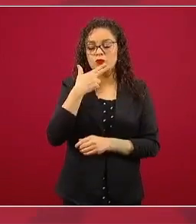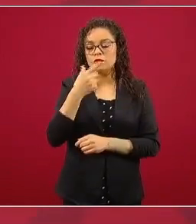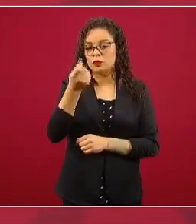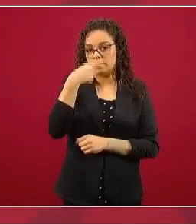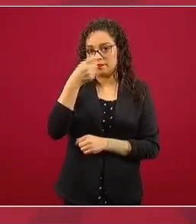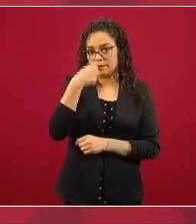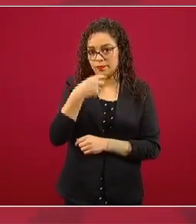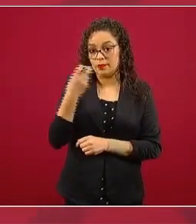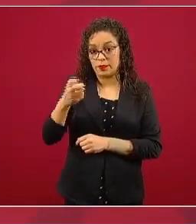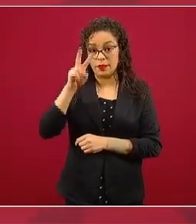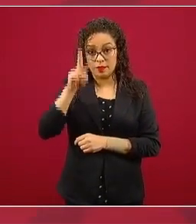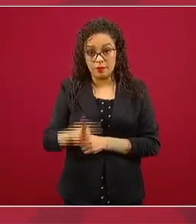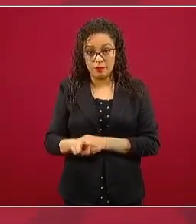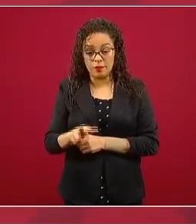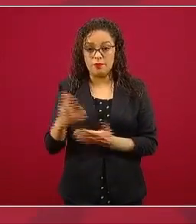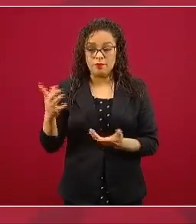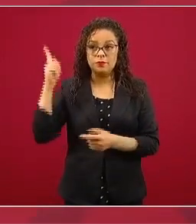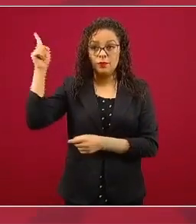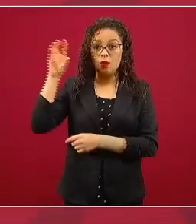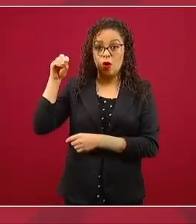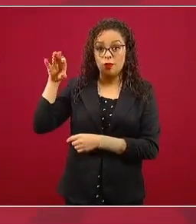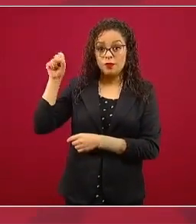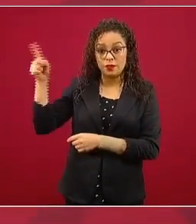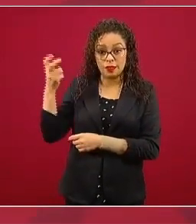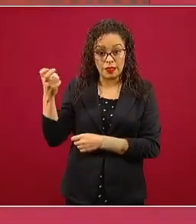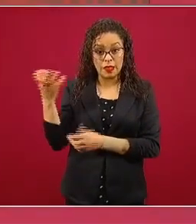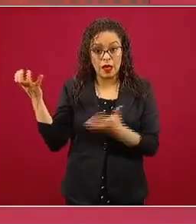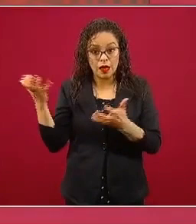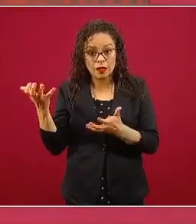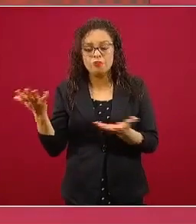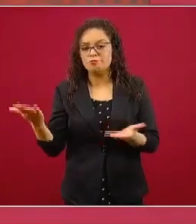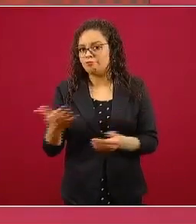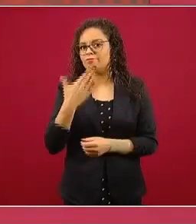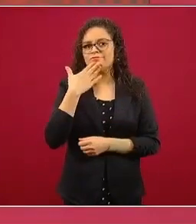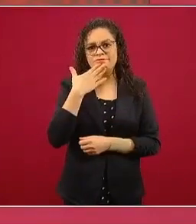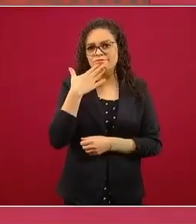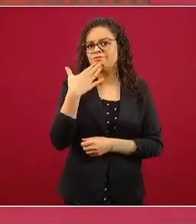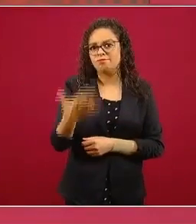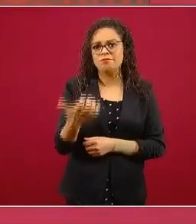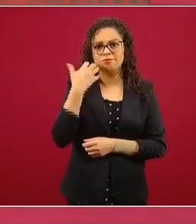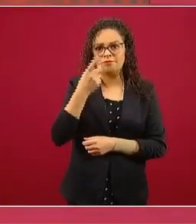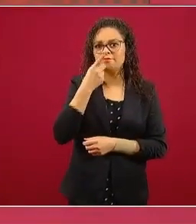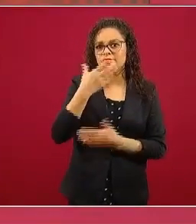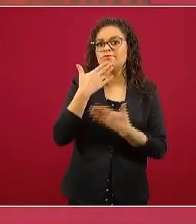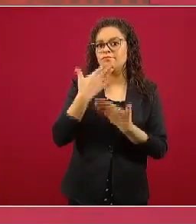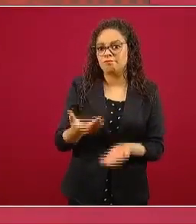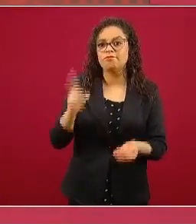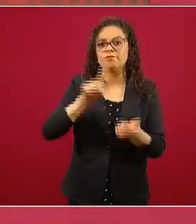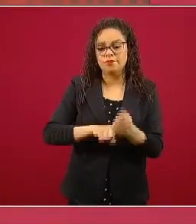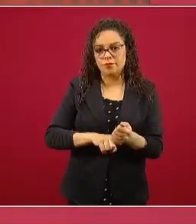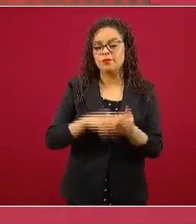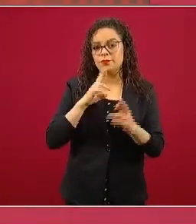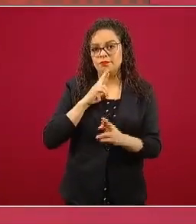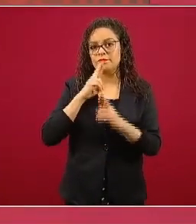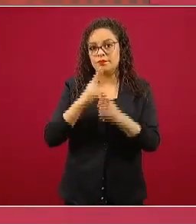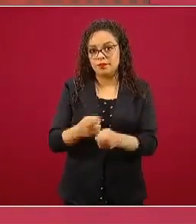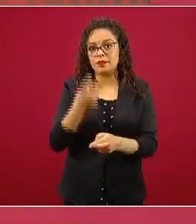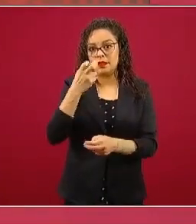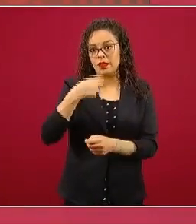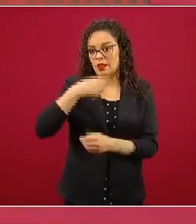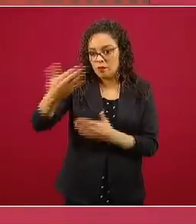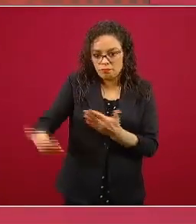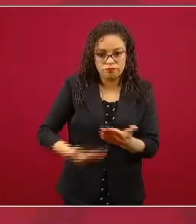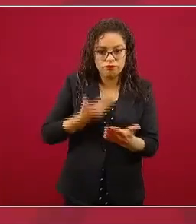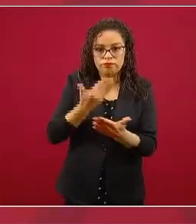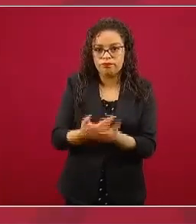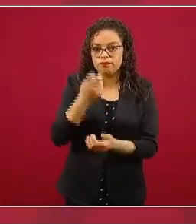buena señal que la Organización Mundial de la Salud esté haciendo eso, esté haciendo esos protocolos. Sí tuvo un resultado el haber presentado esa resolución y sí